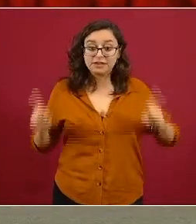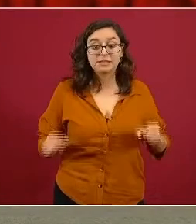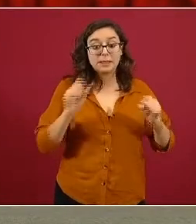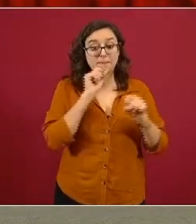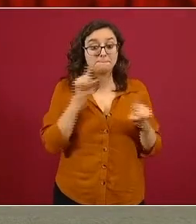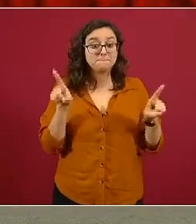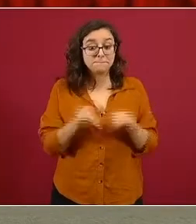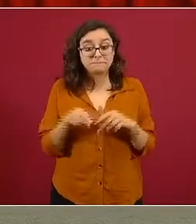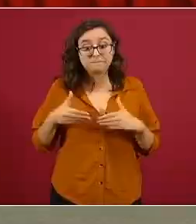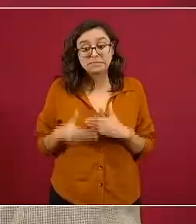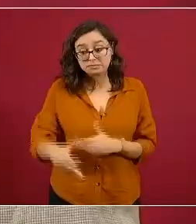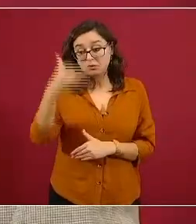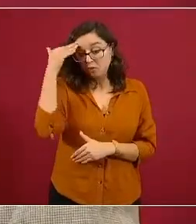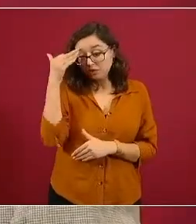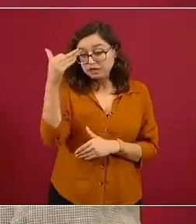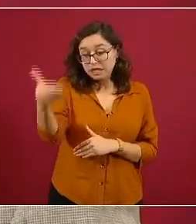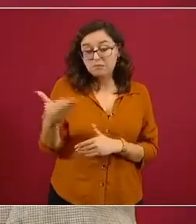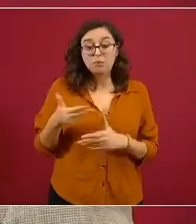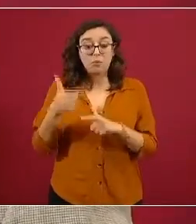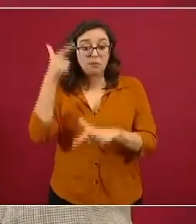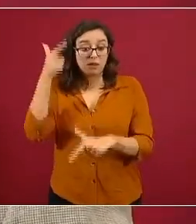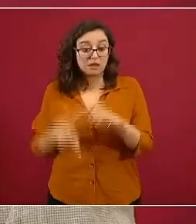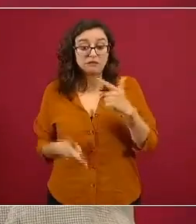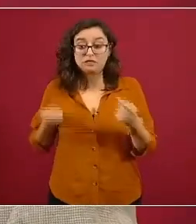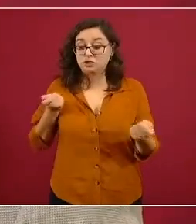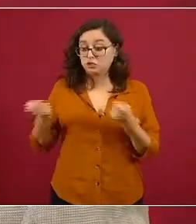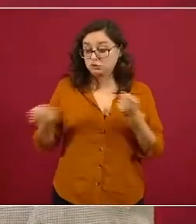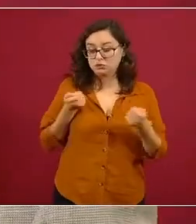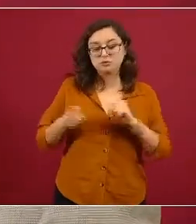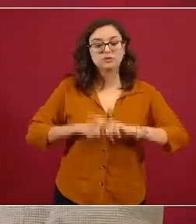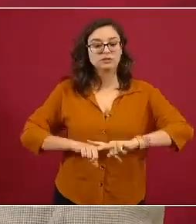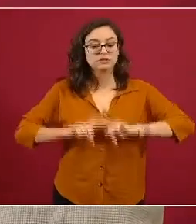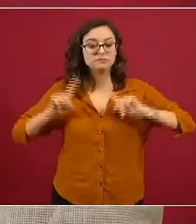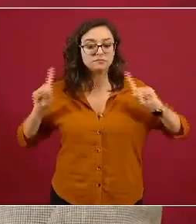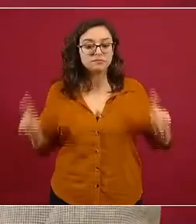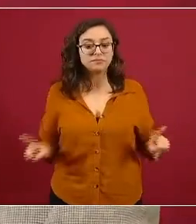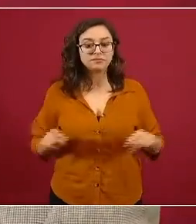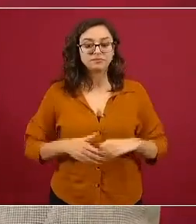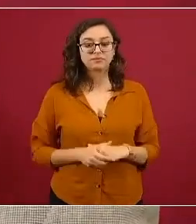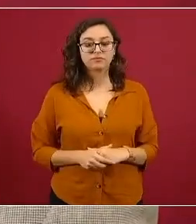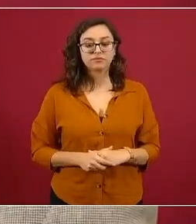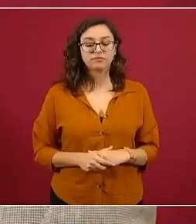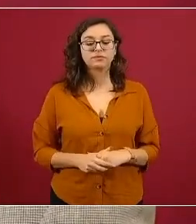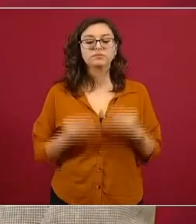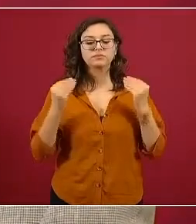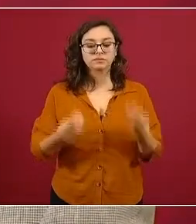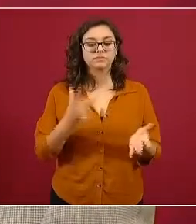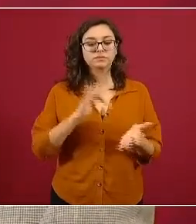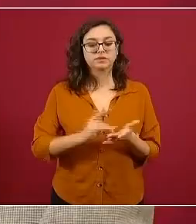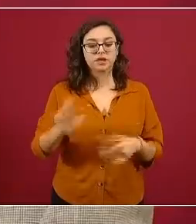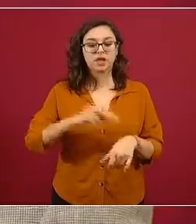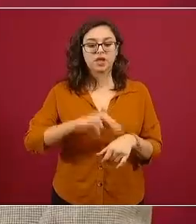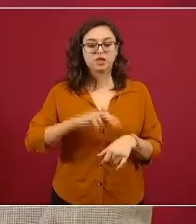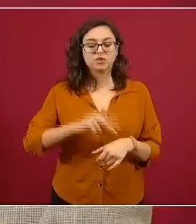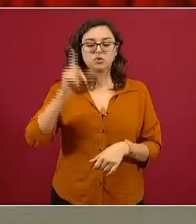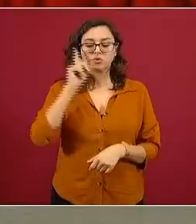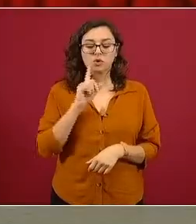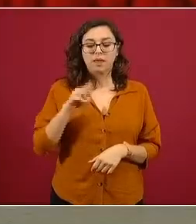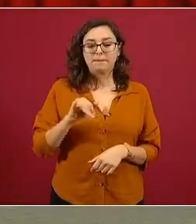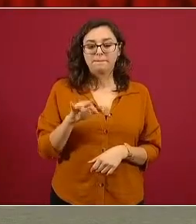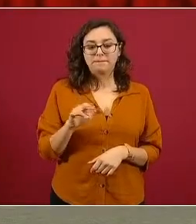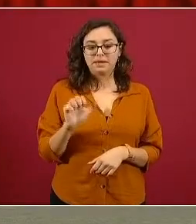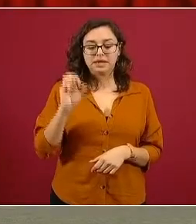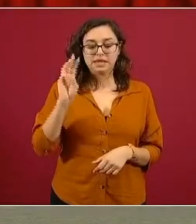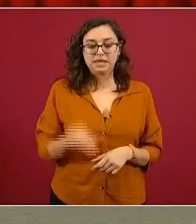los enfoques de prevención y control también son muy diferentes. Agradezco públicamente a la doctora Miriam Veras, al doctor